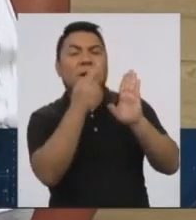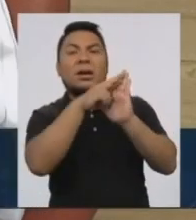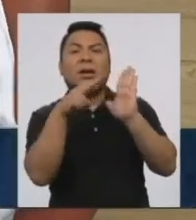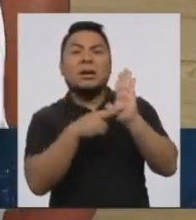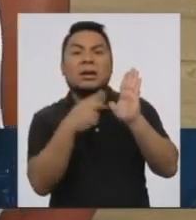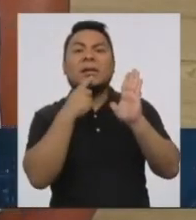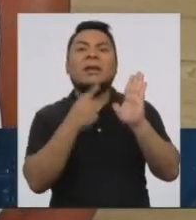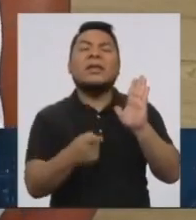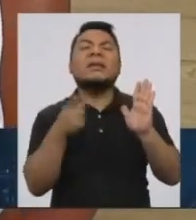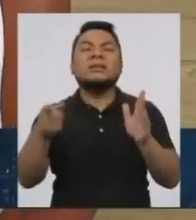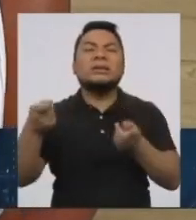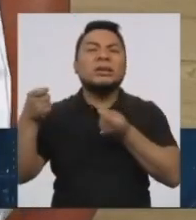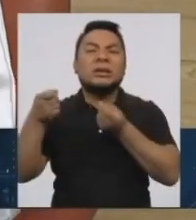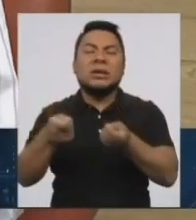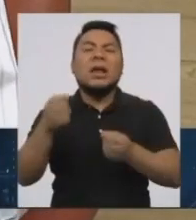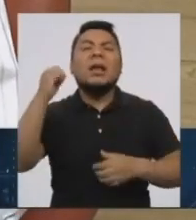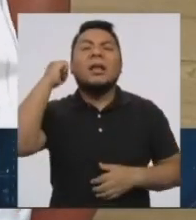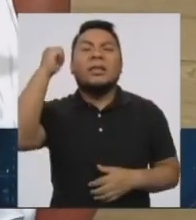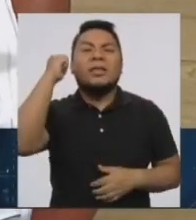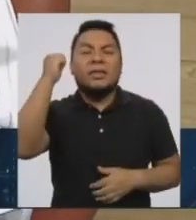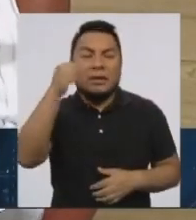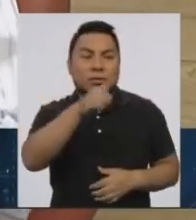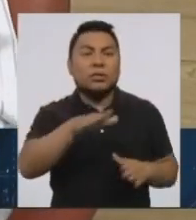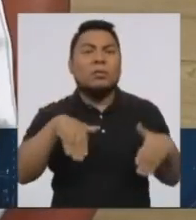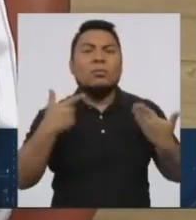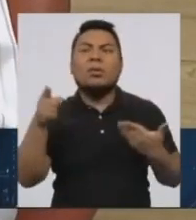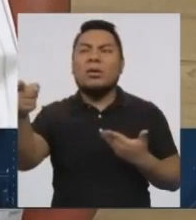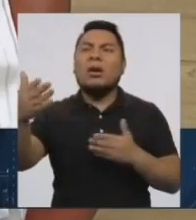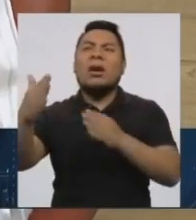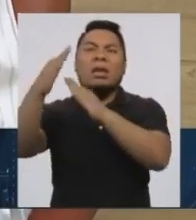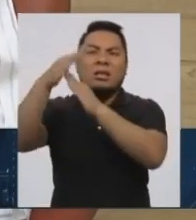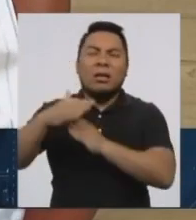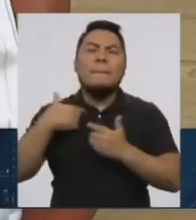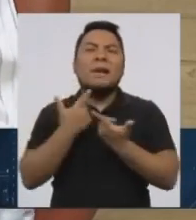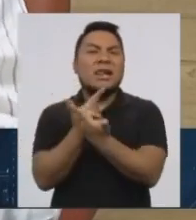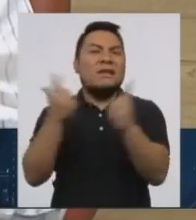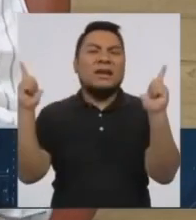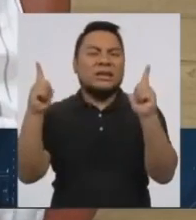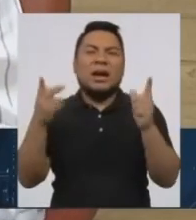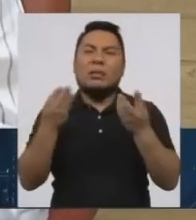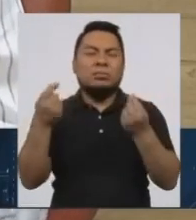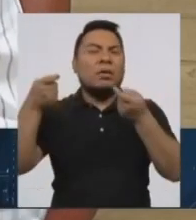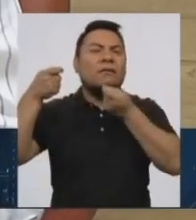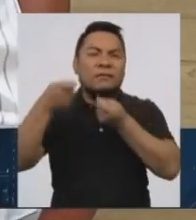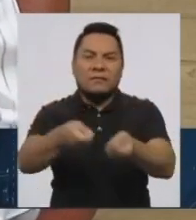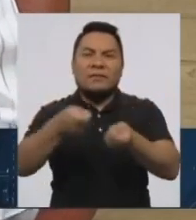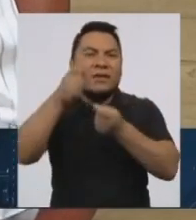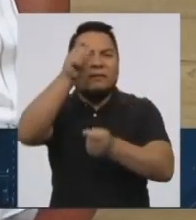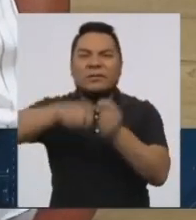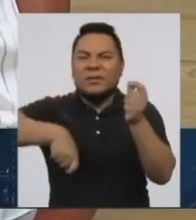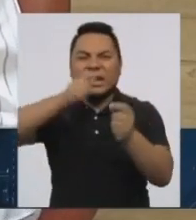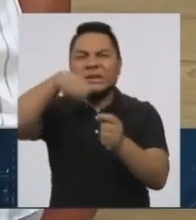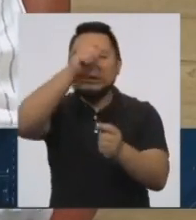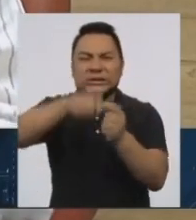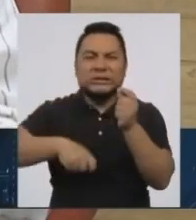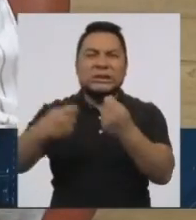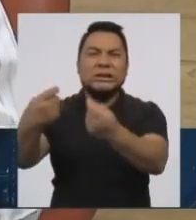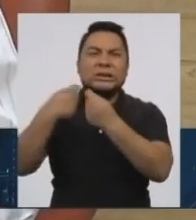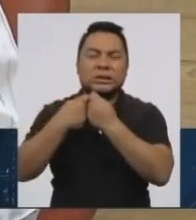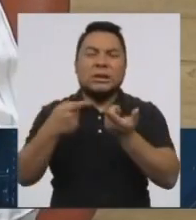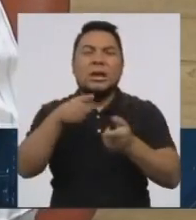coacción como el hecho de determinar la voluntad de una persona o doblegarla en base a amenaza, de repente a